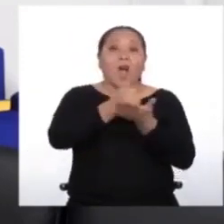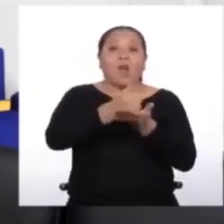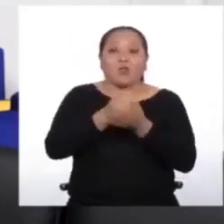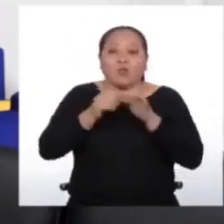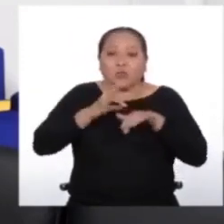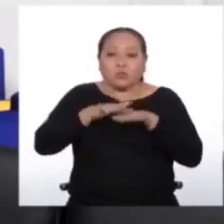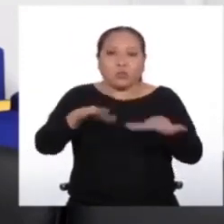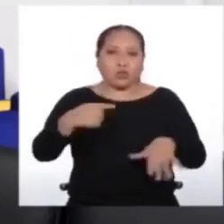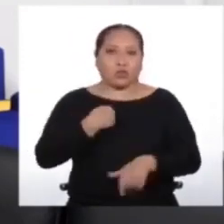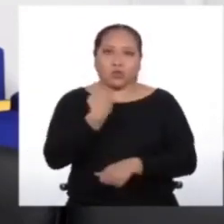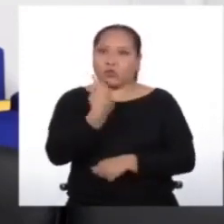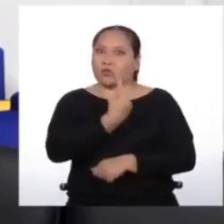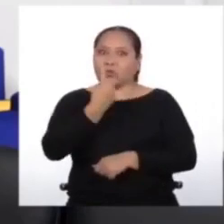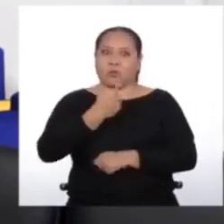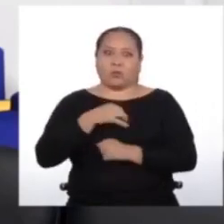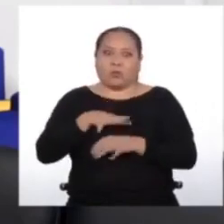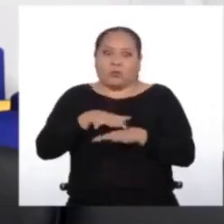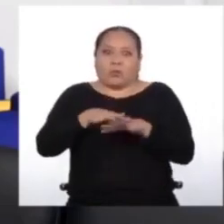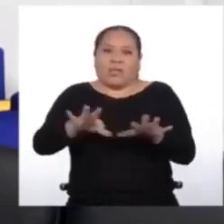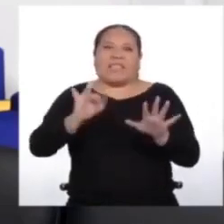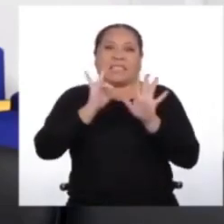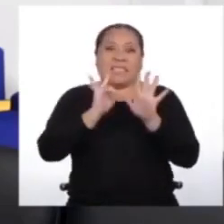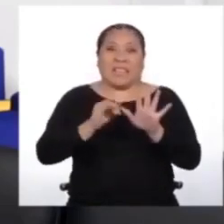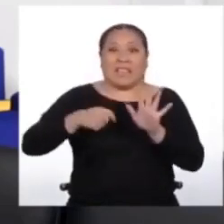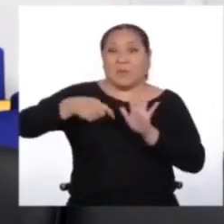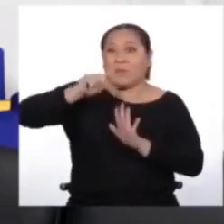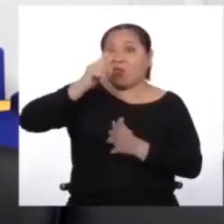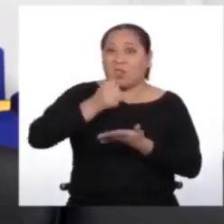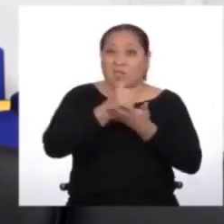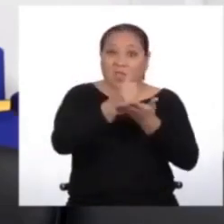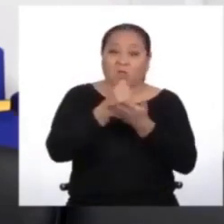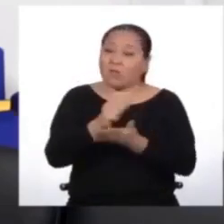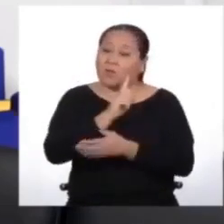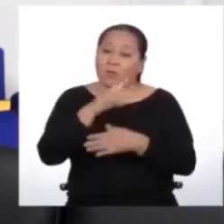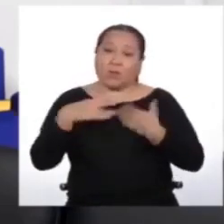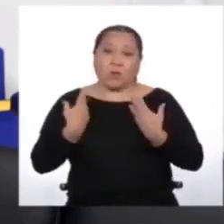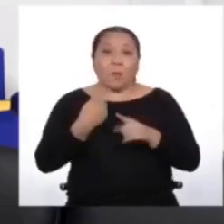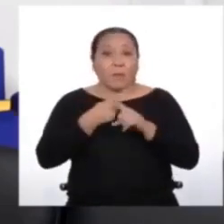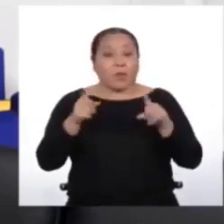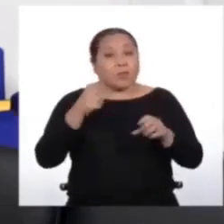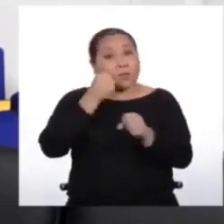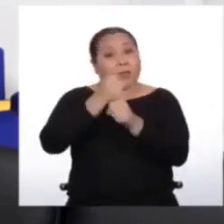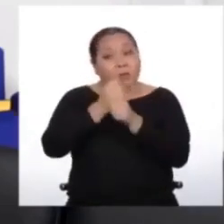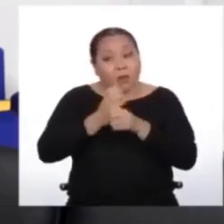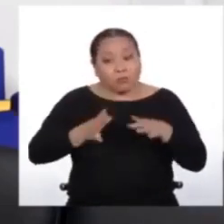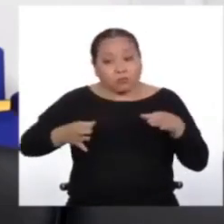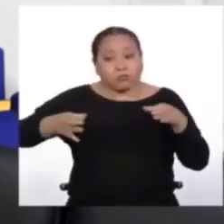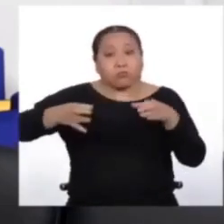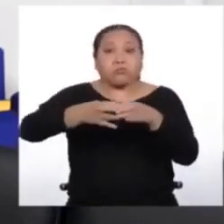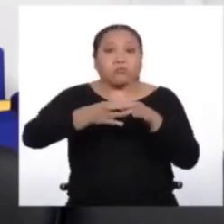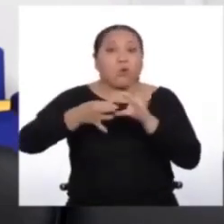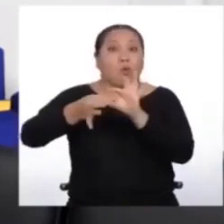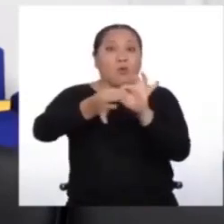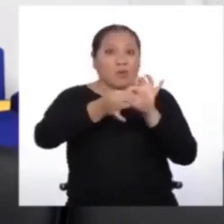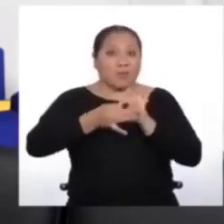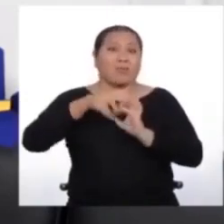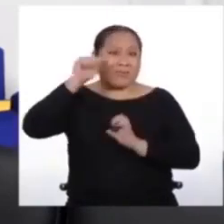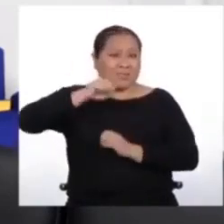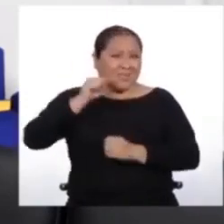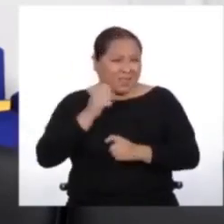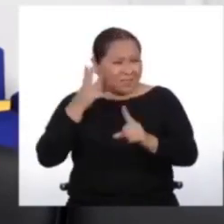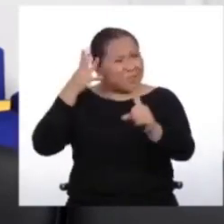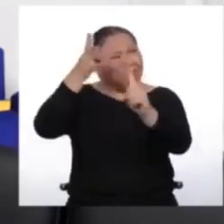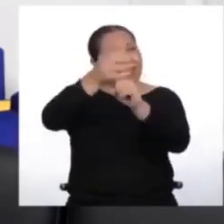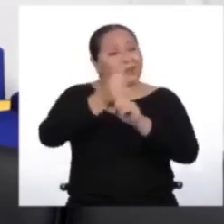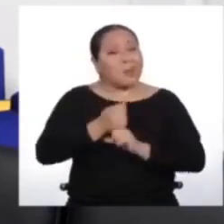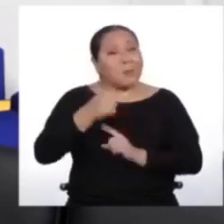jamás podría realizar 7 millones de favores, es mucho. Sin embargo, si trabajamos en comunidad, creo que sí la hacemos. Pensemos